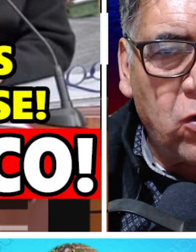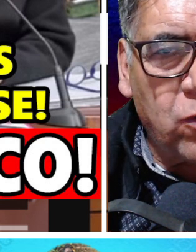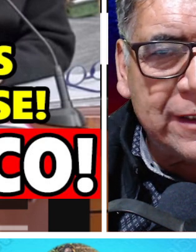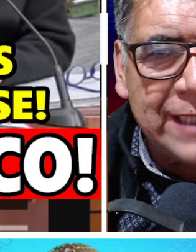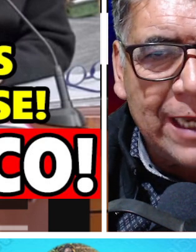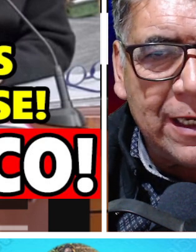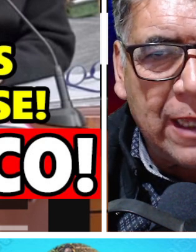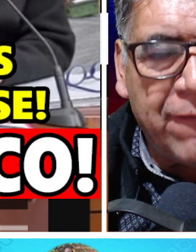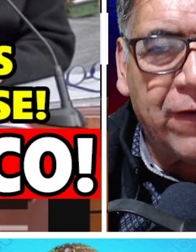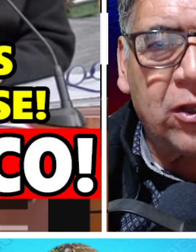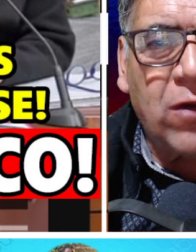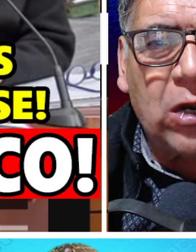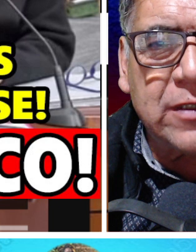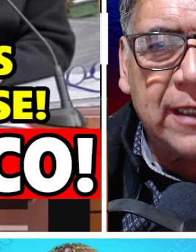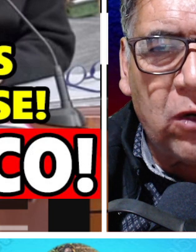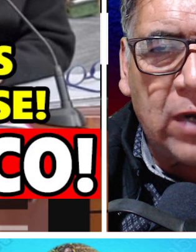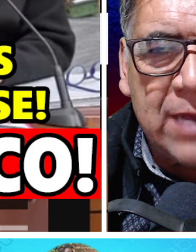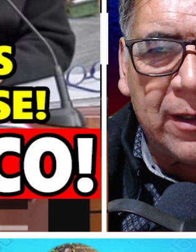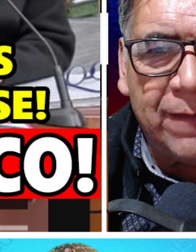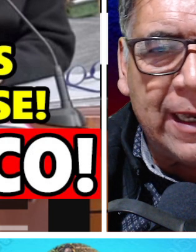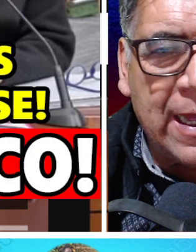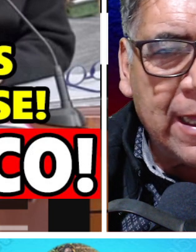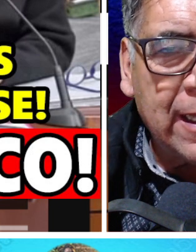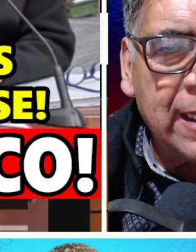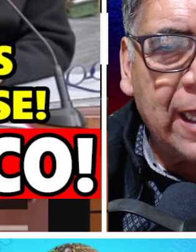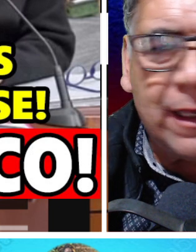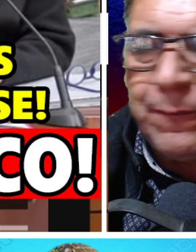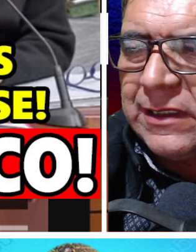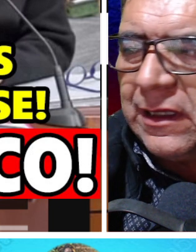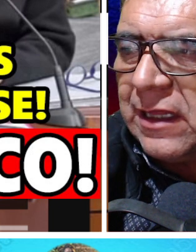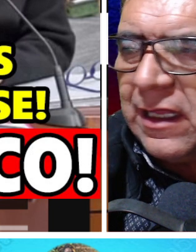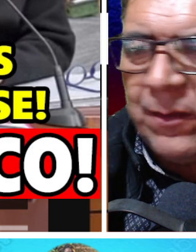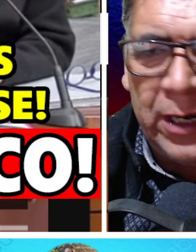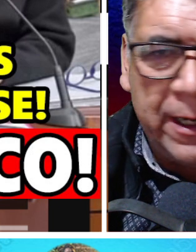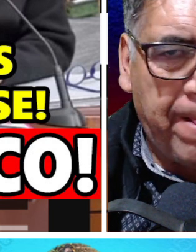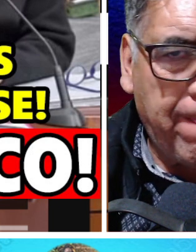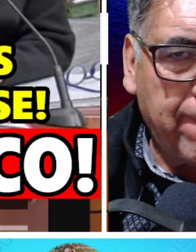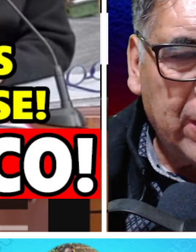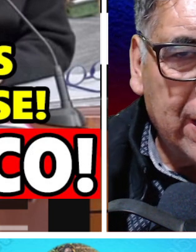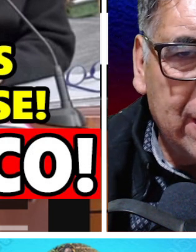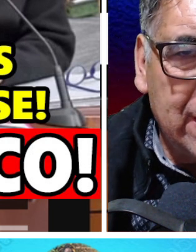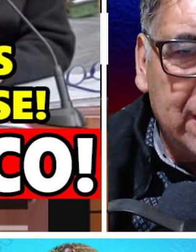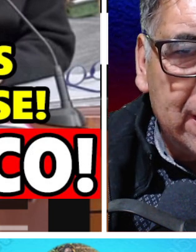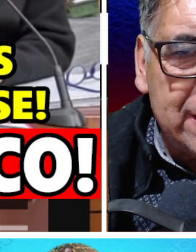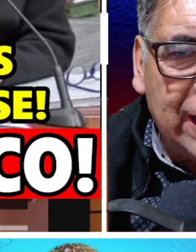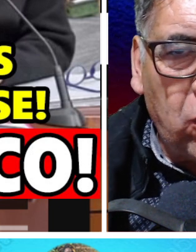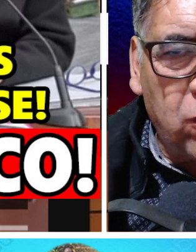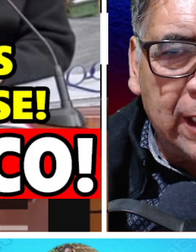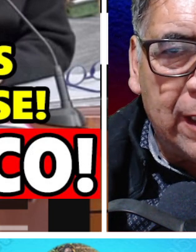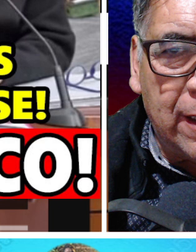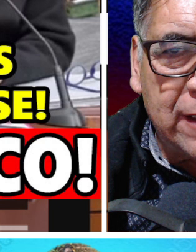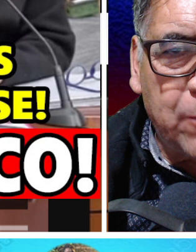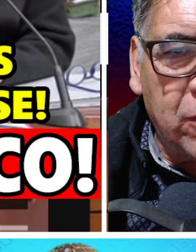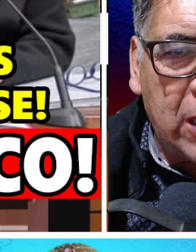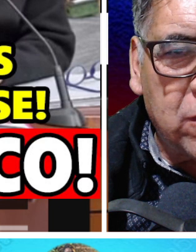elección judicial enfrentó a consejero Jaime Rivera y al representante de Morena. Sergio